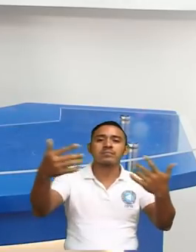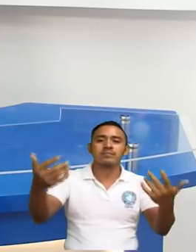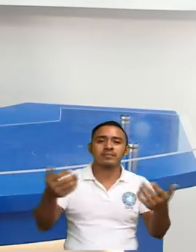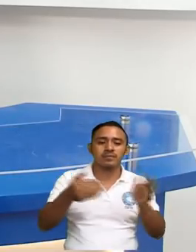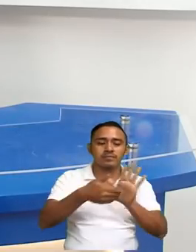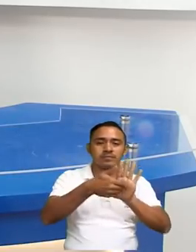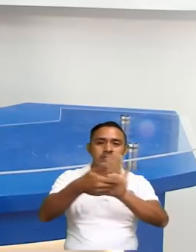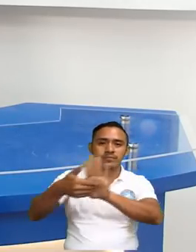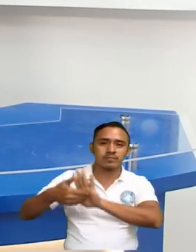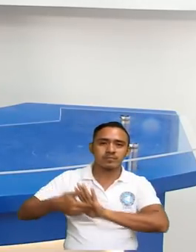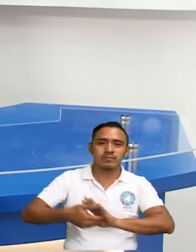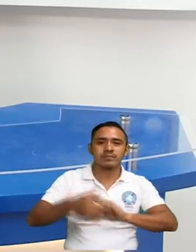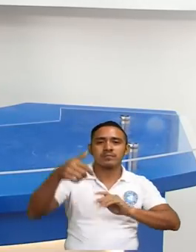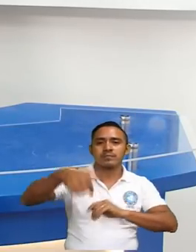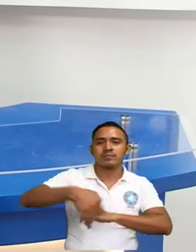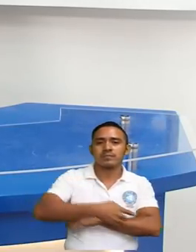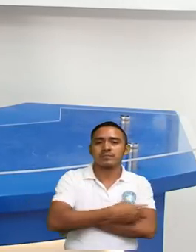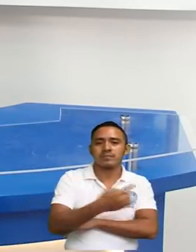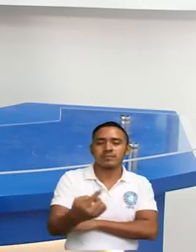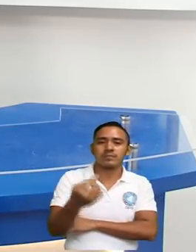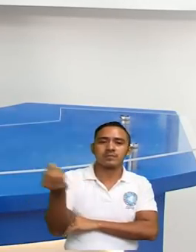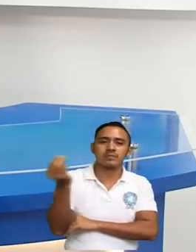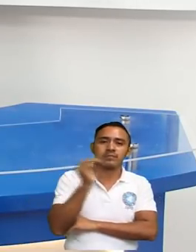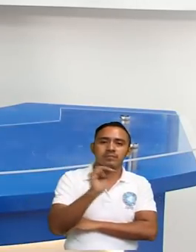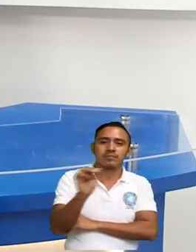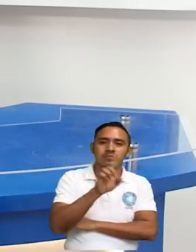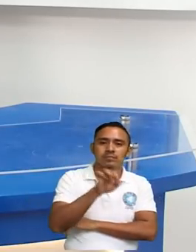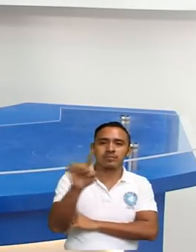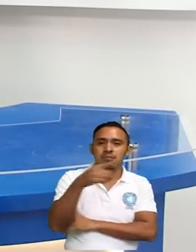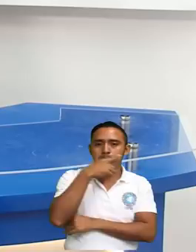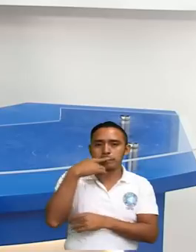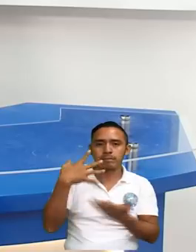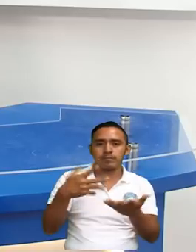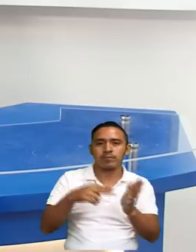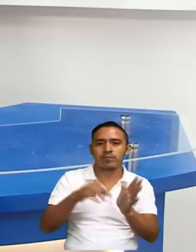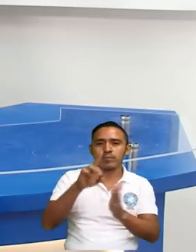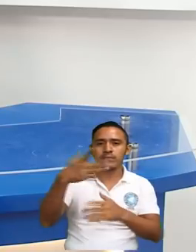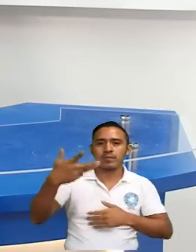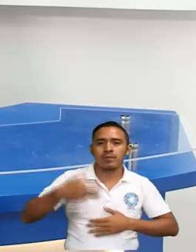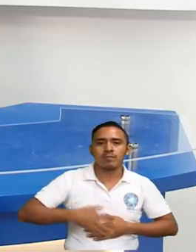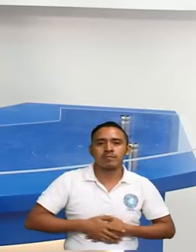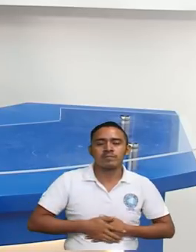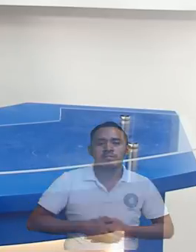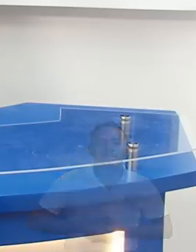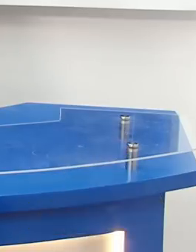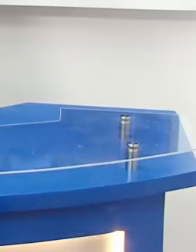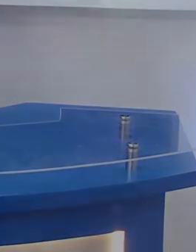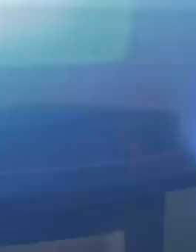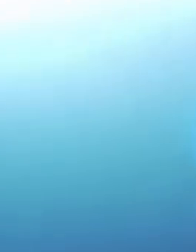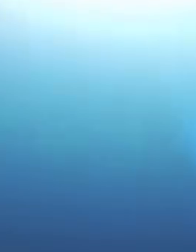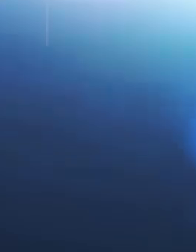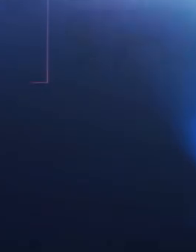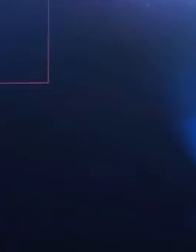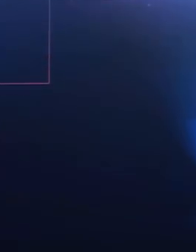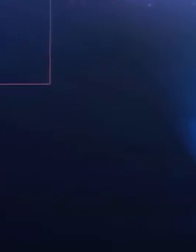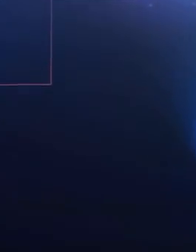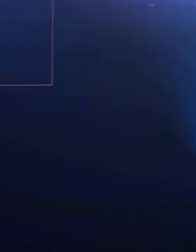les dejamos con nuestros titulares correspondientes a este martes 11 de junio del año 2019.